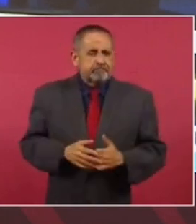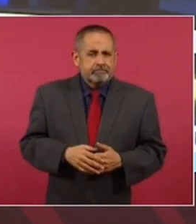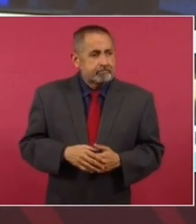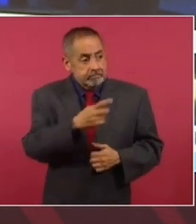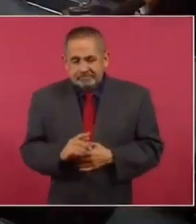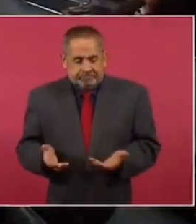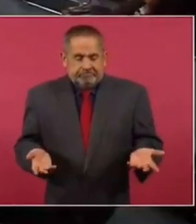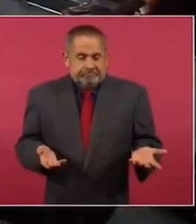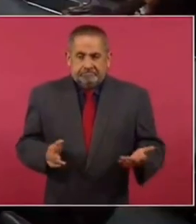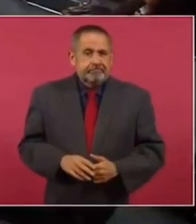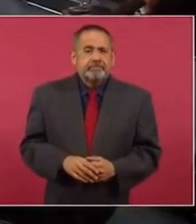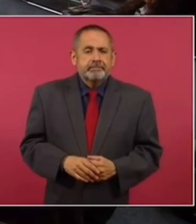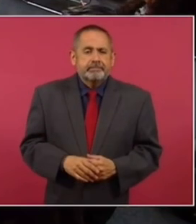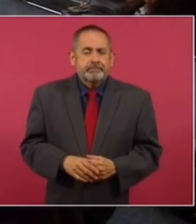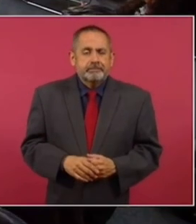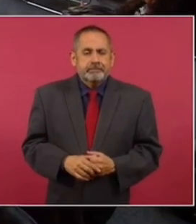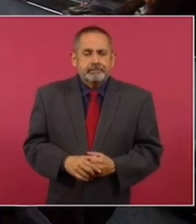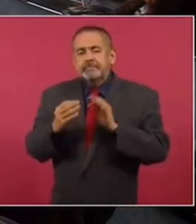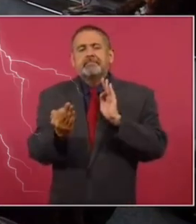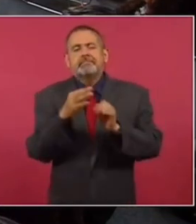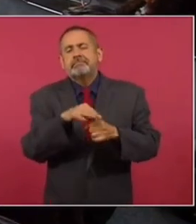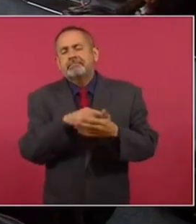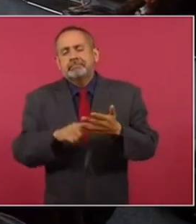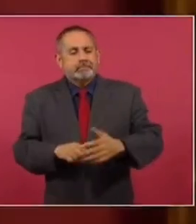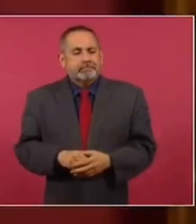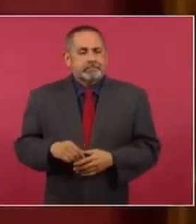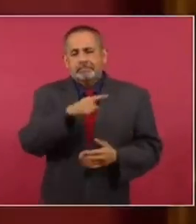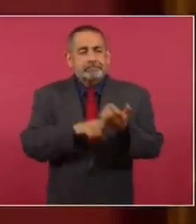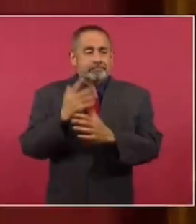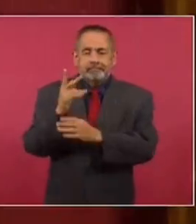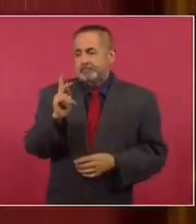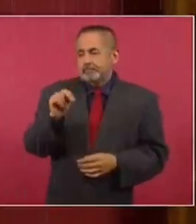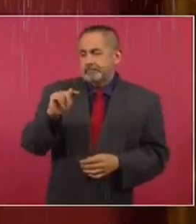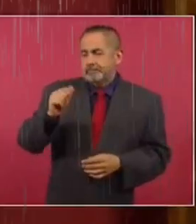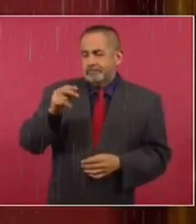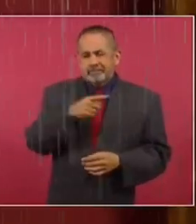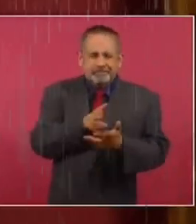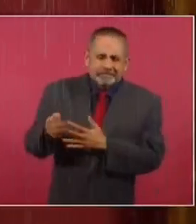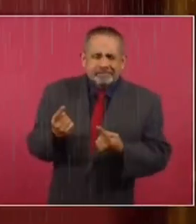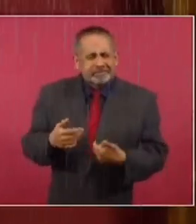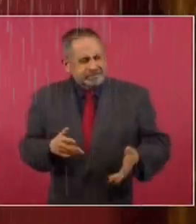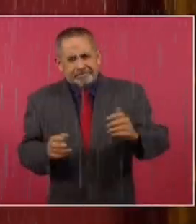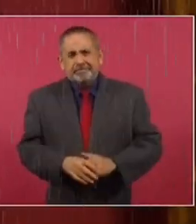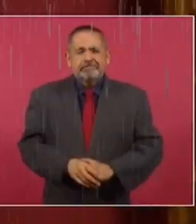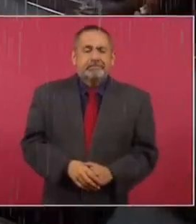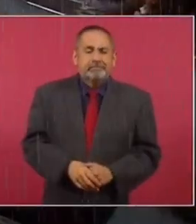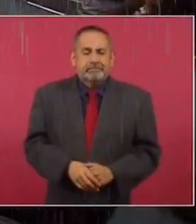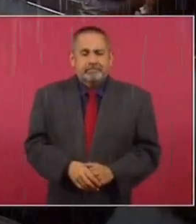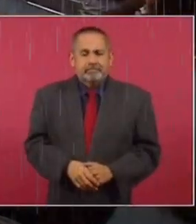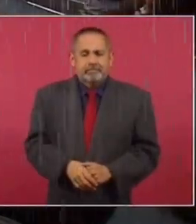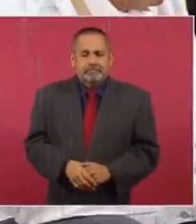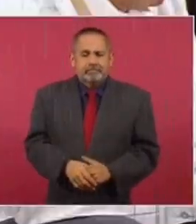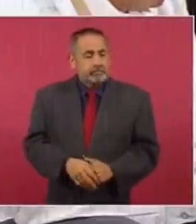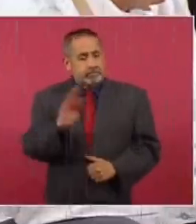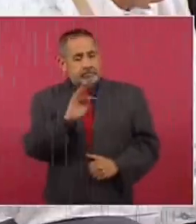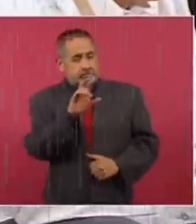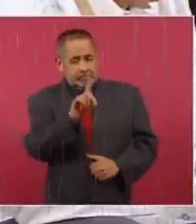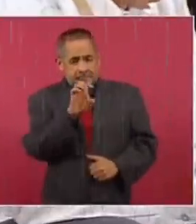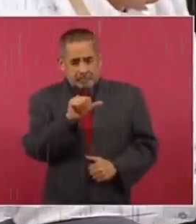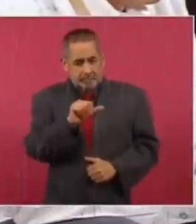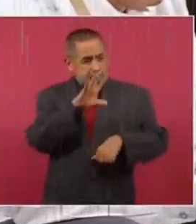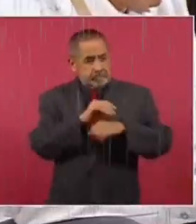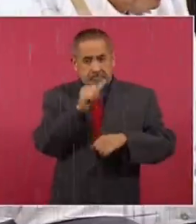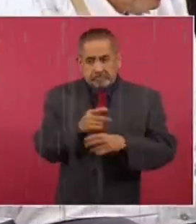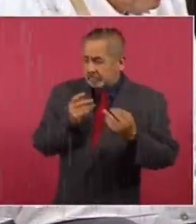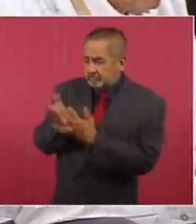no van a lograr nada así, porque son campañas del Pentágono, fíjense, que tienen que meterse. Pero si la DEA entró sin autorización, ¿se va a plantear esto